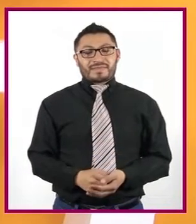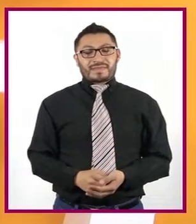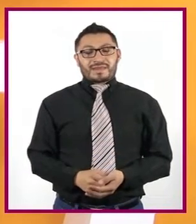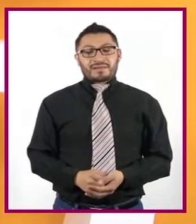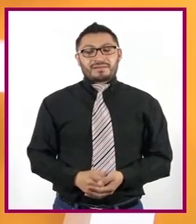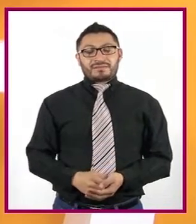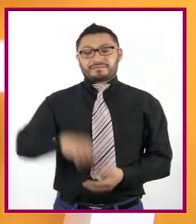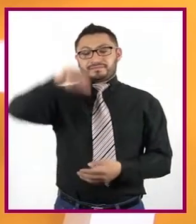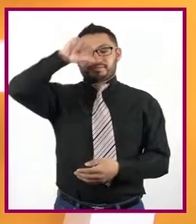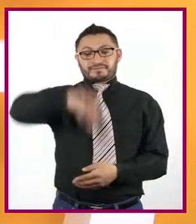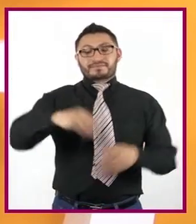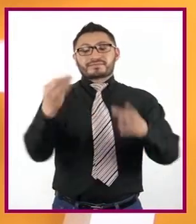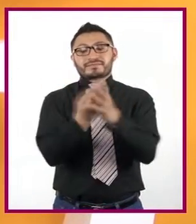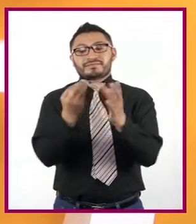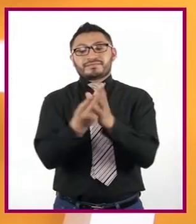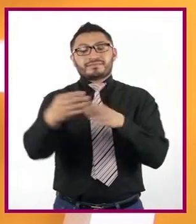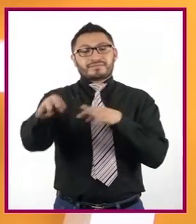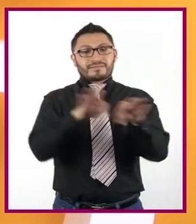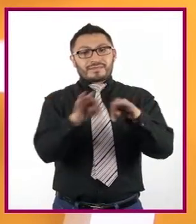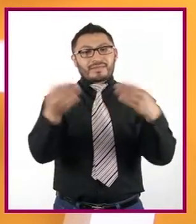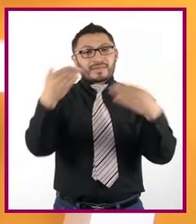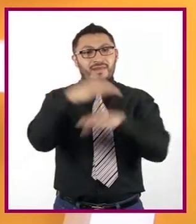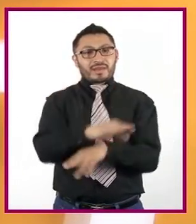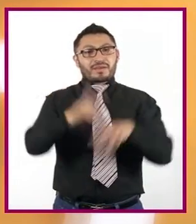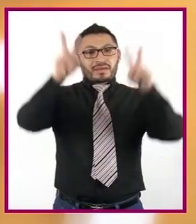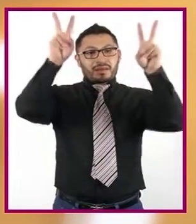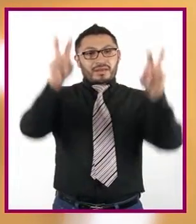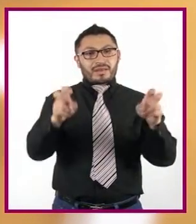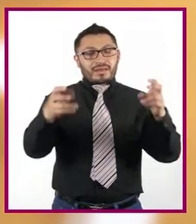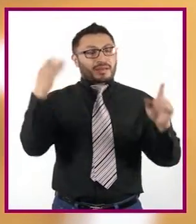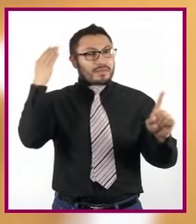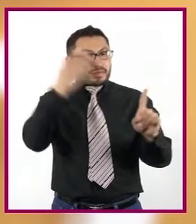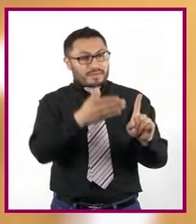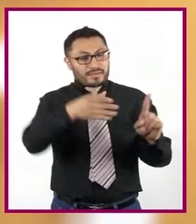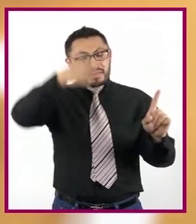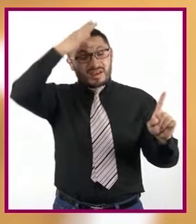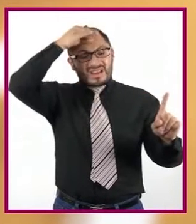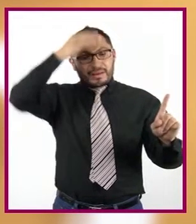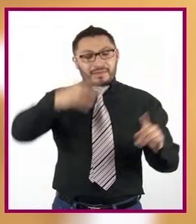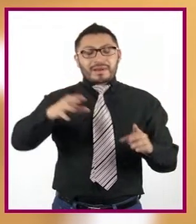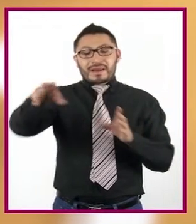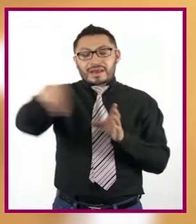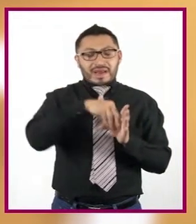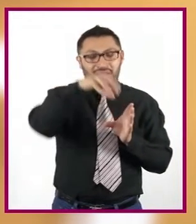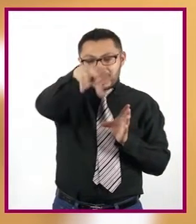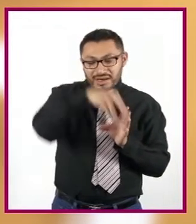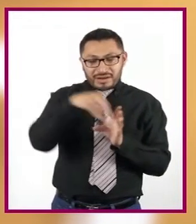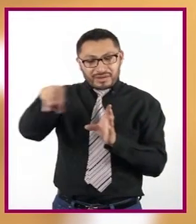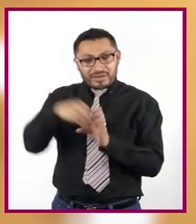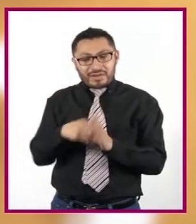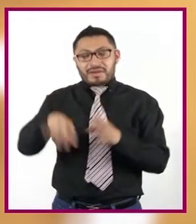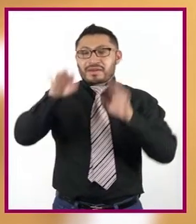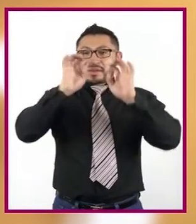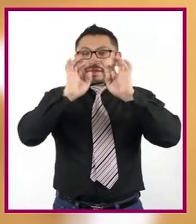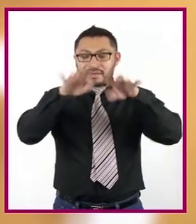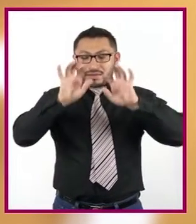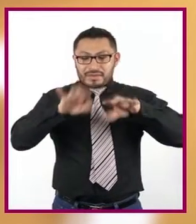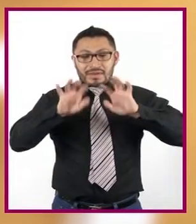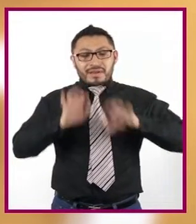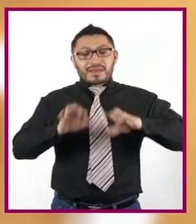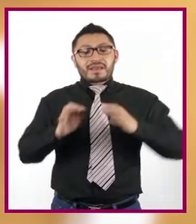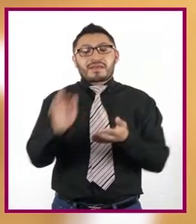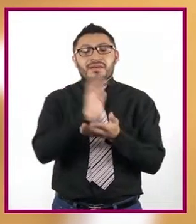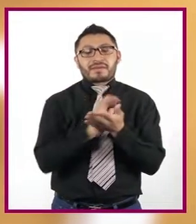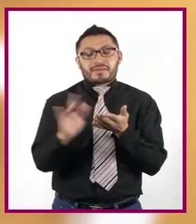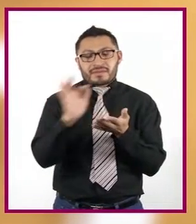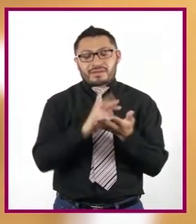En esta sesión trabajaremos con el aprendizaje esperado, recolecta, registra y lee datos en gráficas